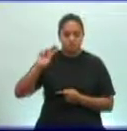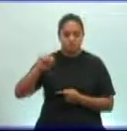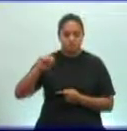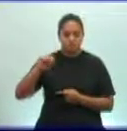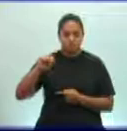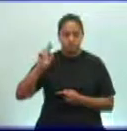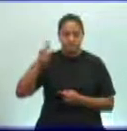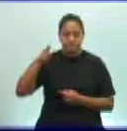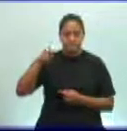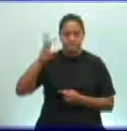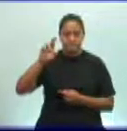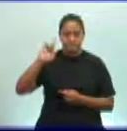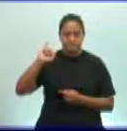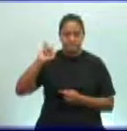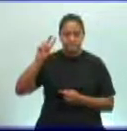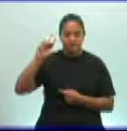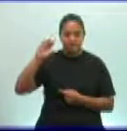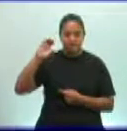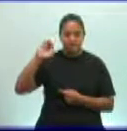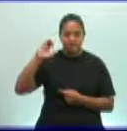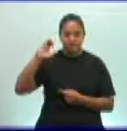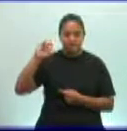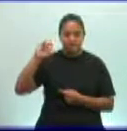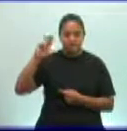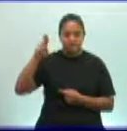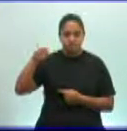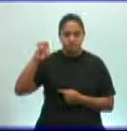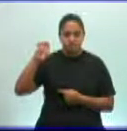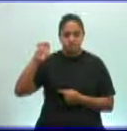años 1811 y